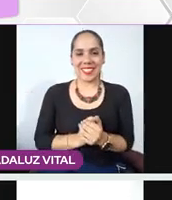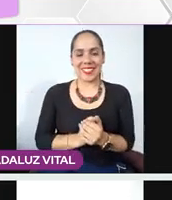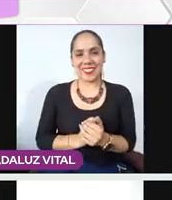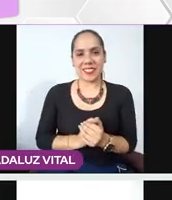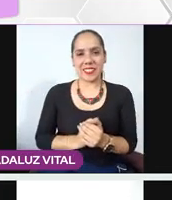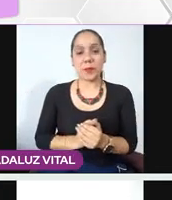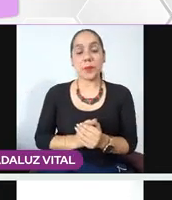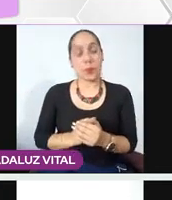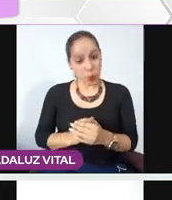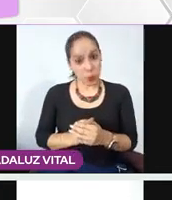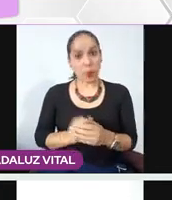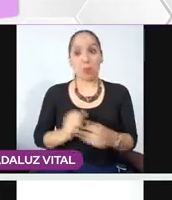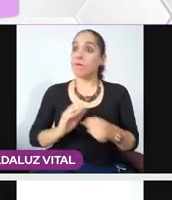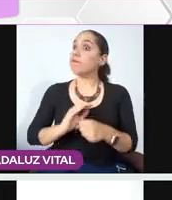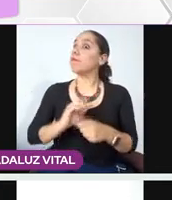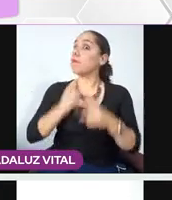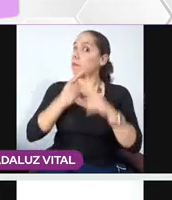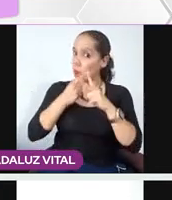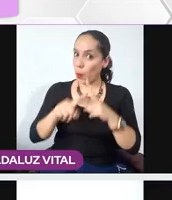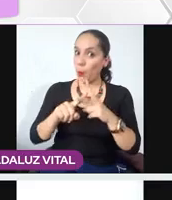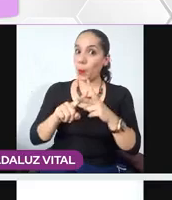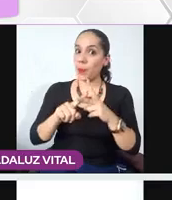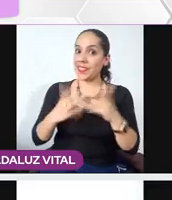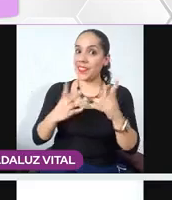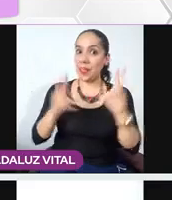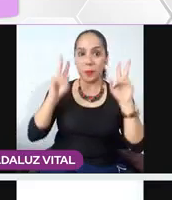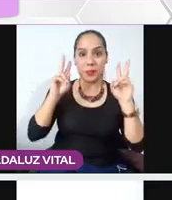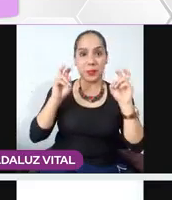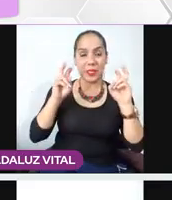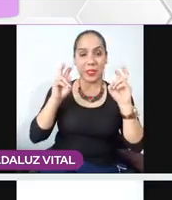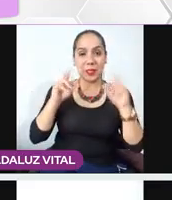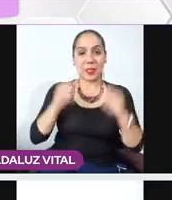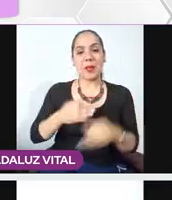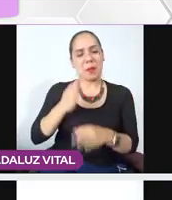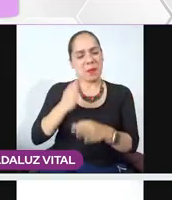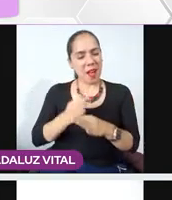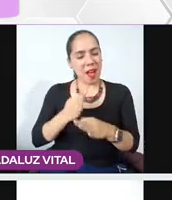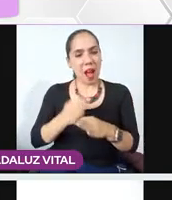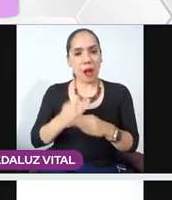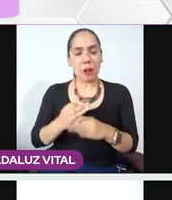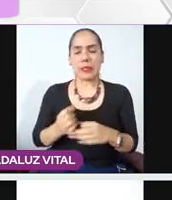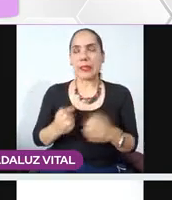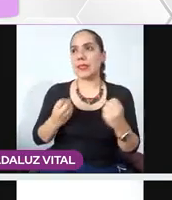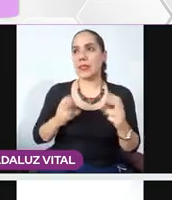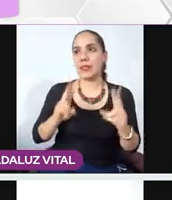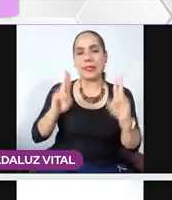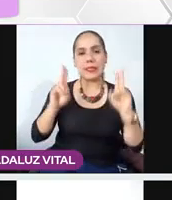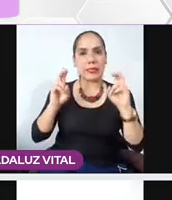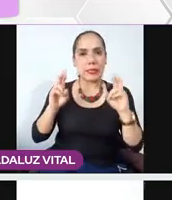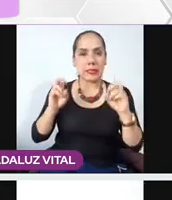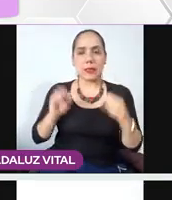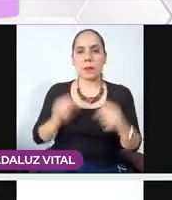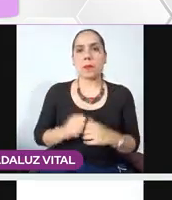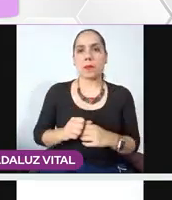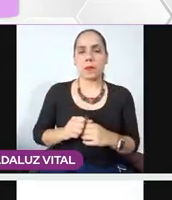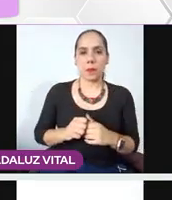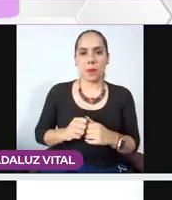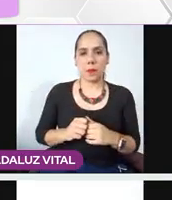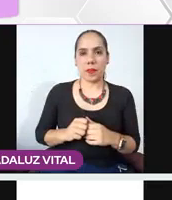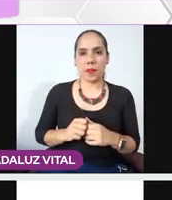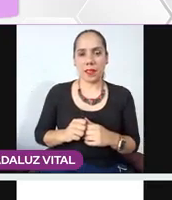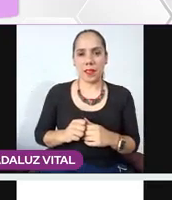entrar en materia sin más preámbulos esta tarde, híjole, con un temazo, mitos y realidades de las